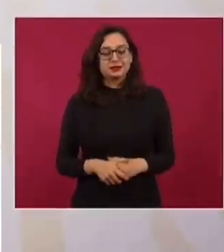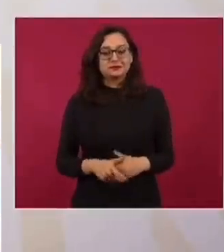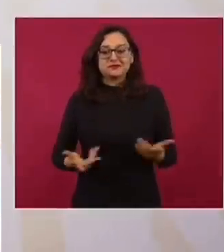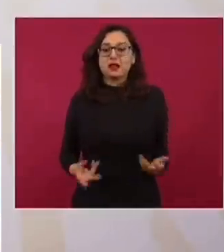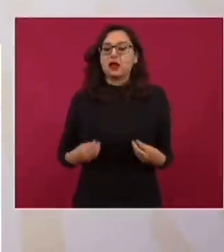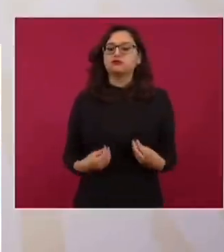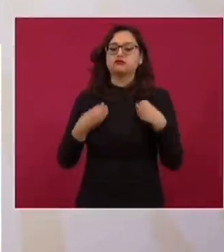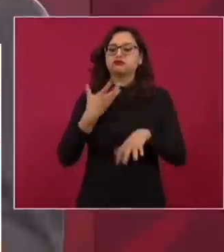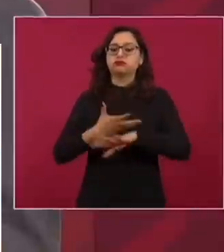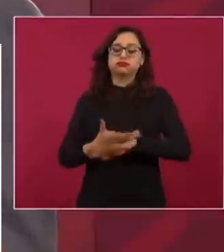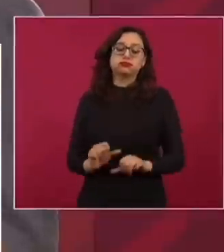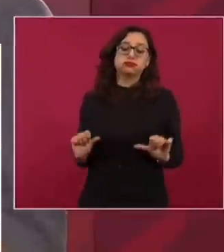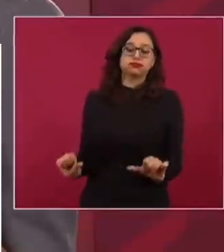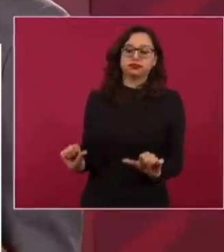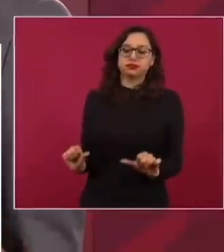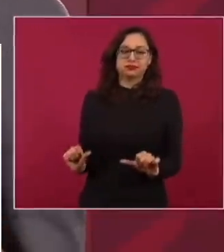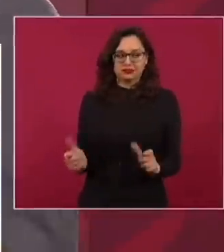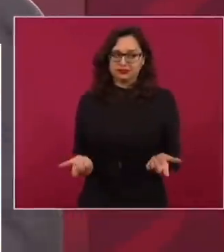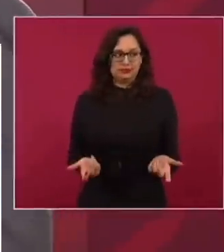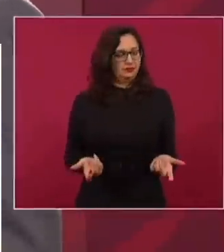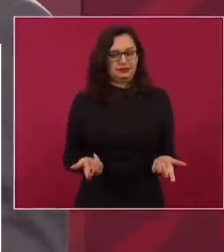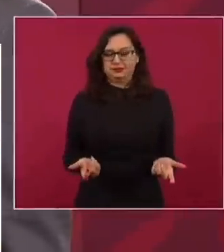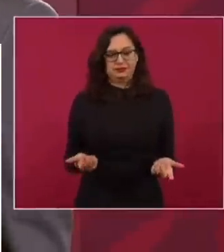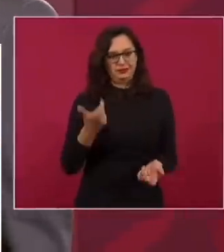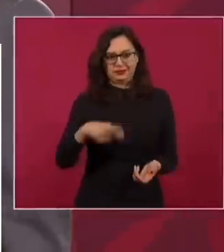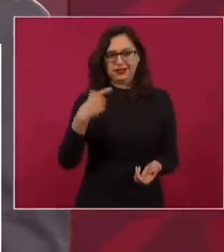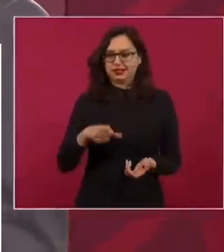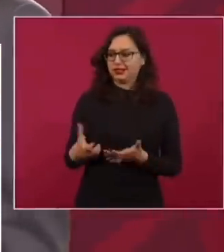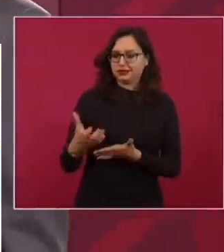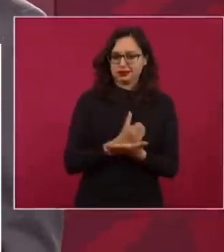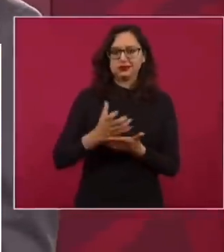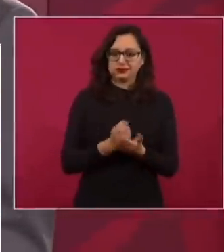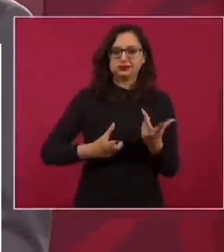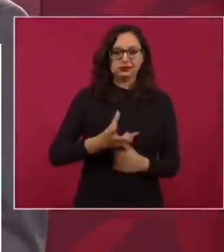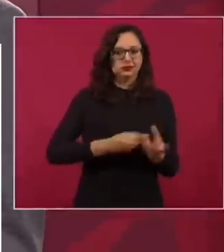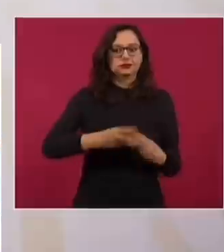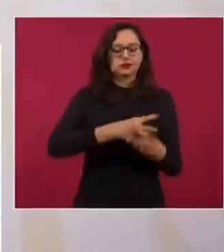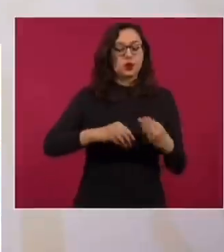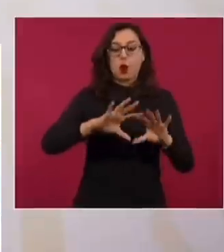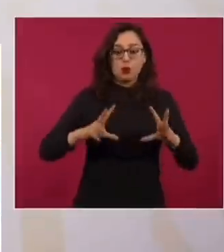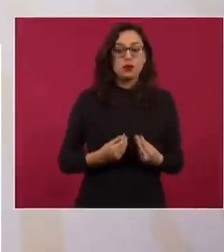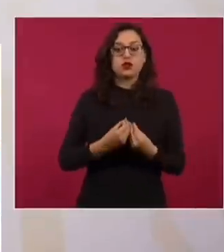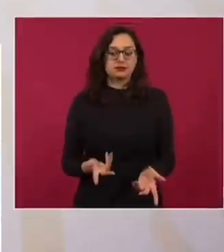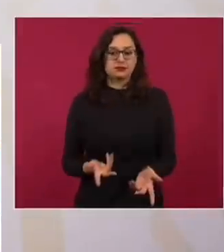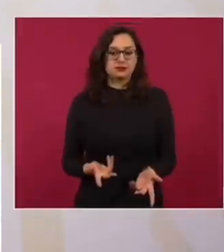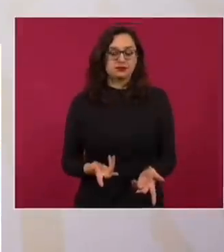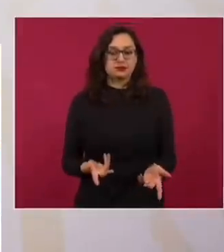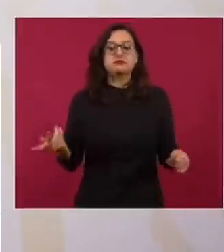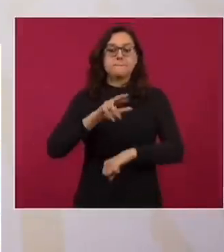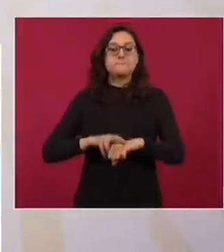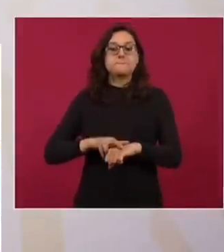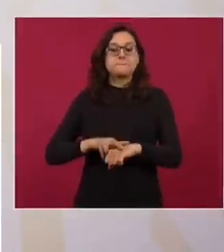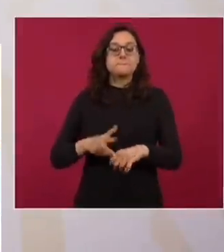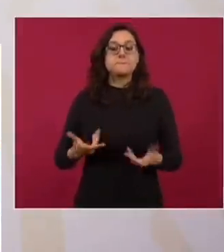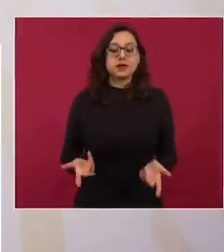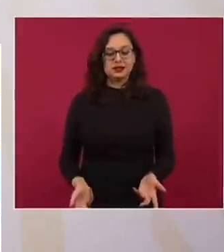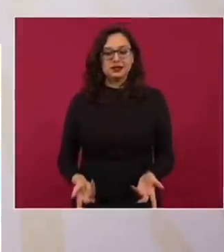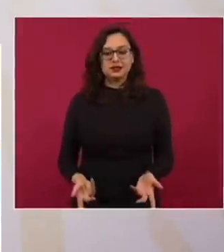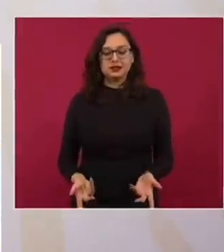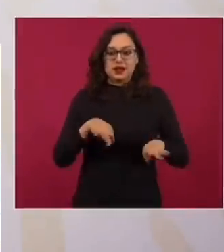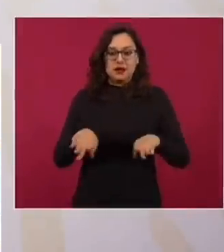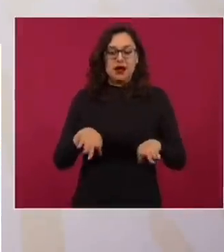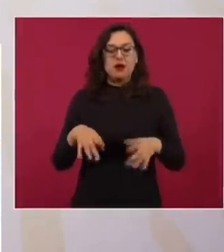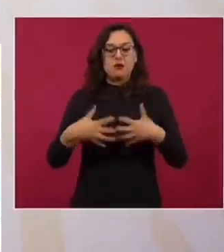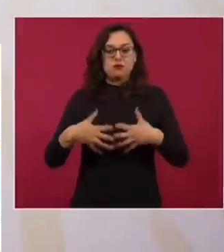aunque estén en Estados Unidos, lo que manejan todo es para mexicanos. Y las empresas tienen que ver